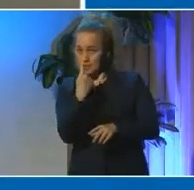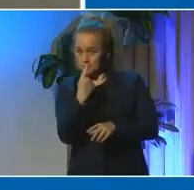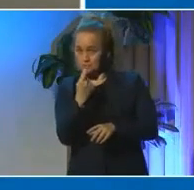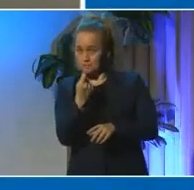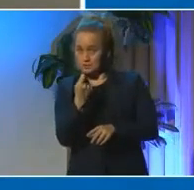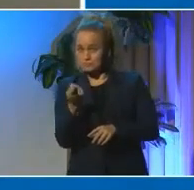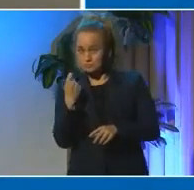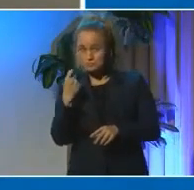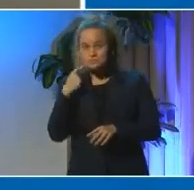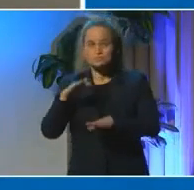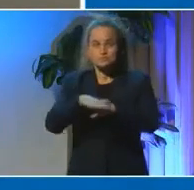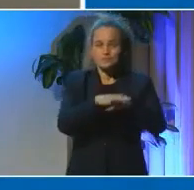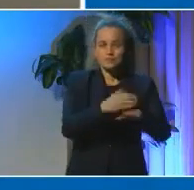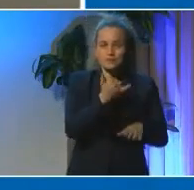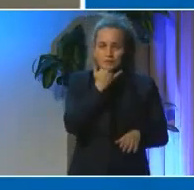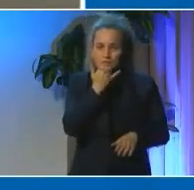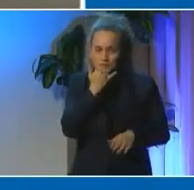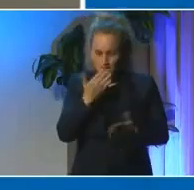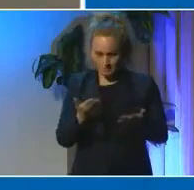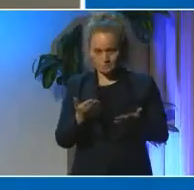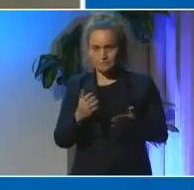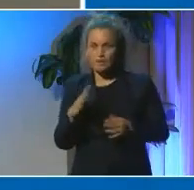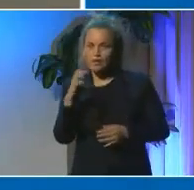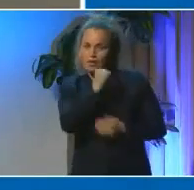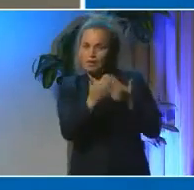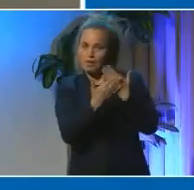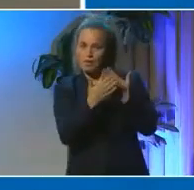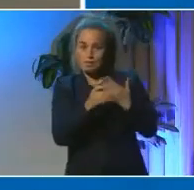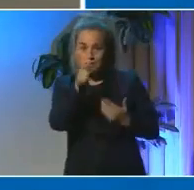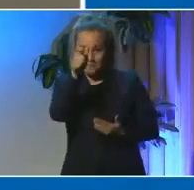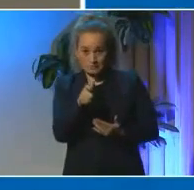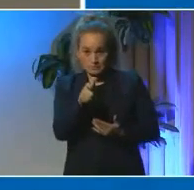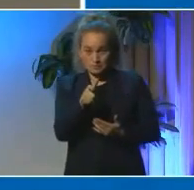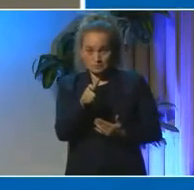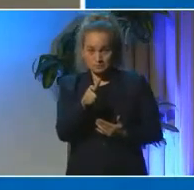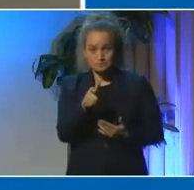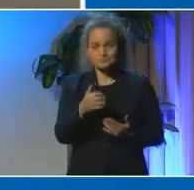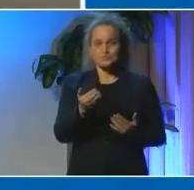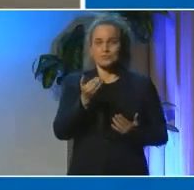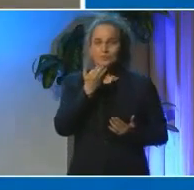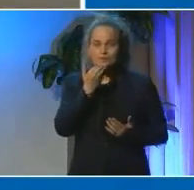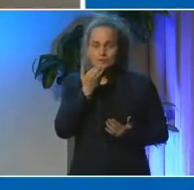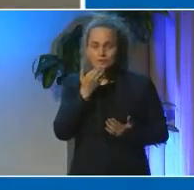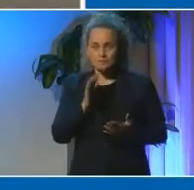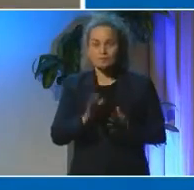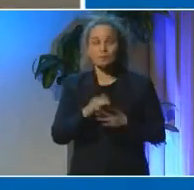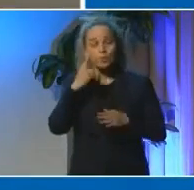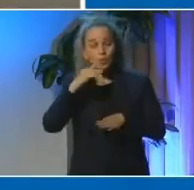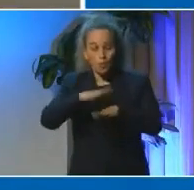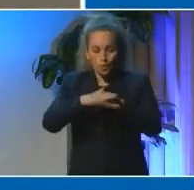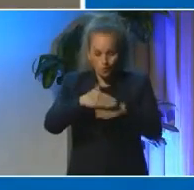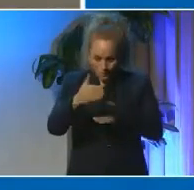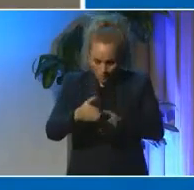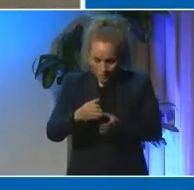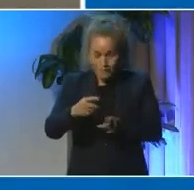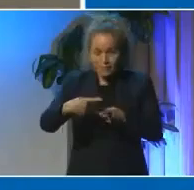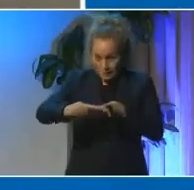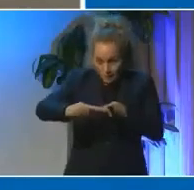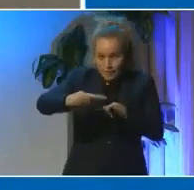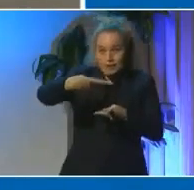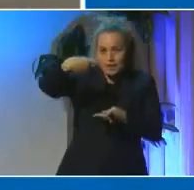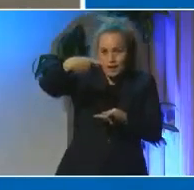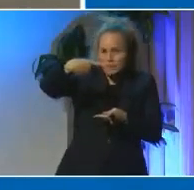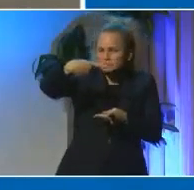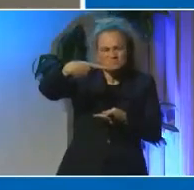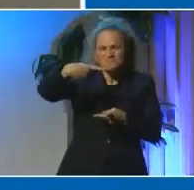rato qué pasa con el consumidor lo que nos dimos cuenta es que el consumidor cuando le decíamos mire la caja no está porque es un residuo que va